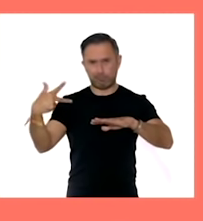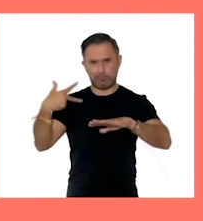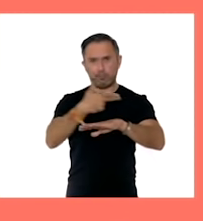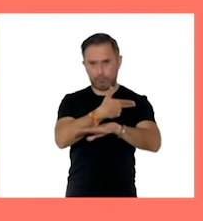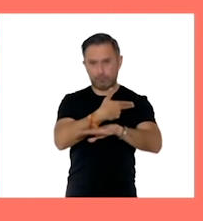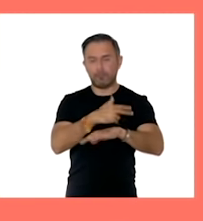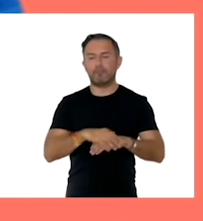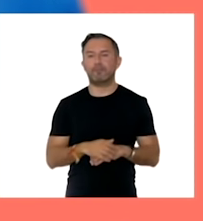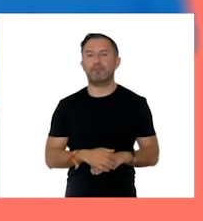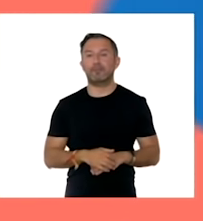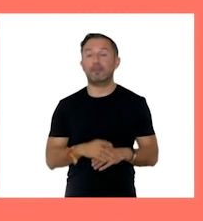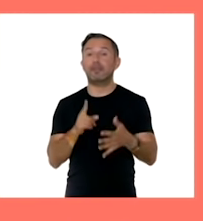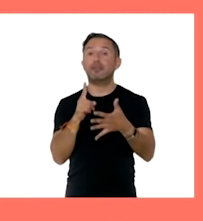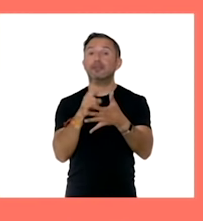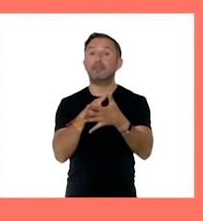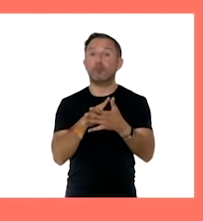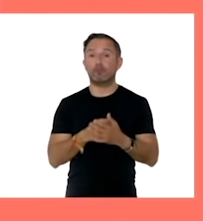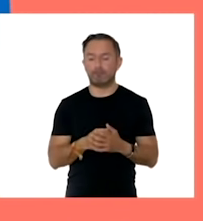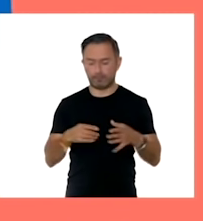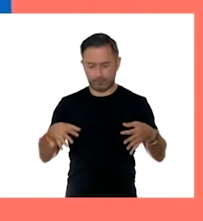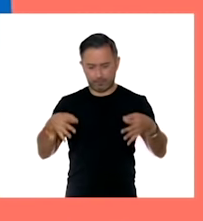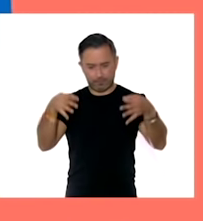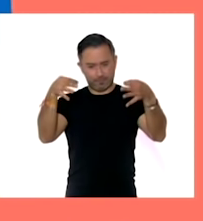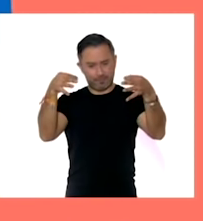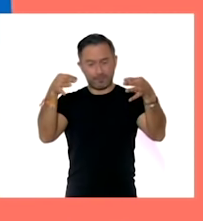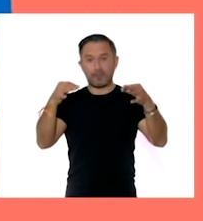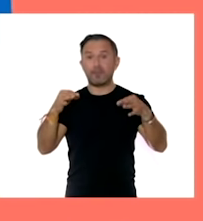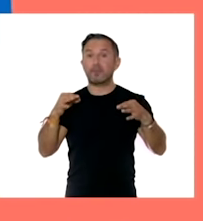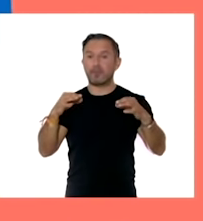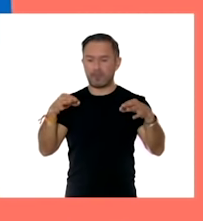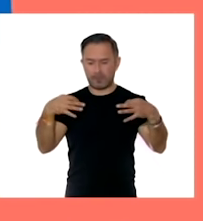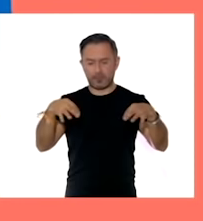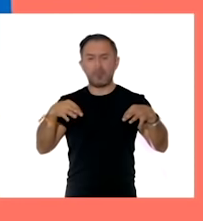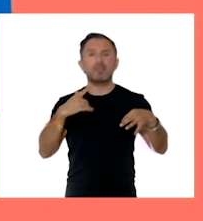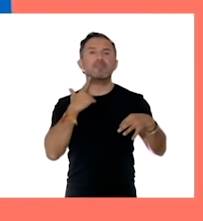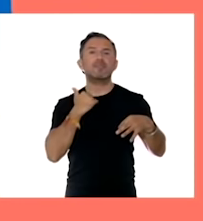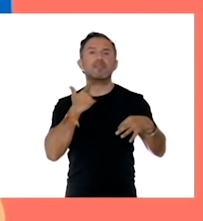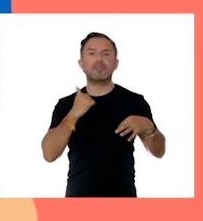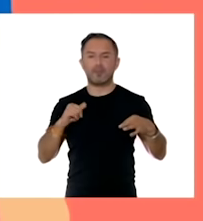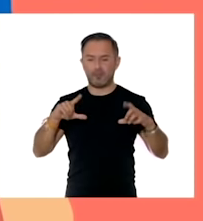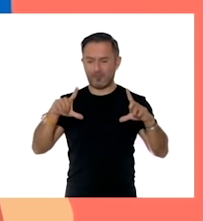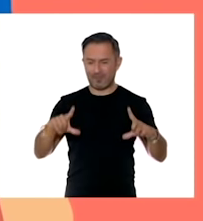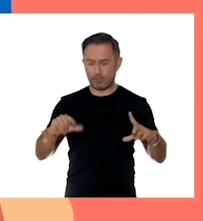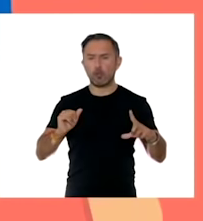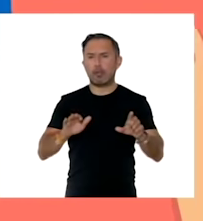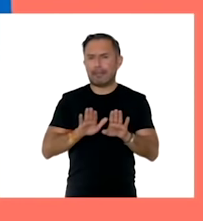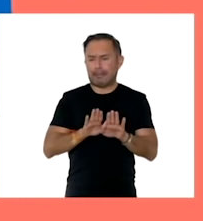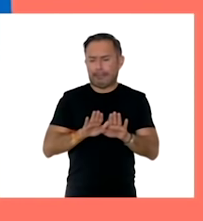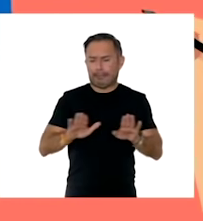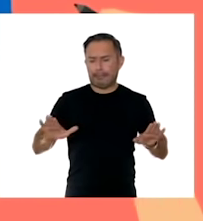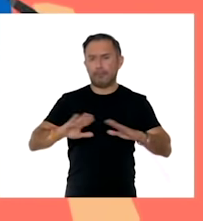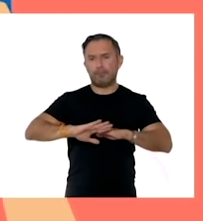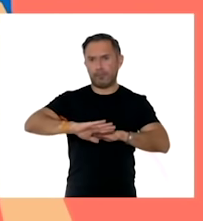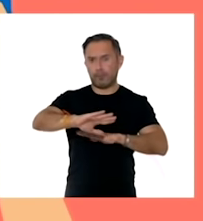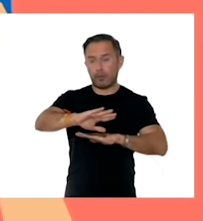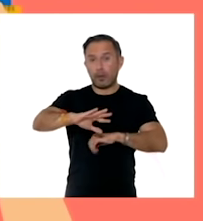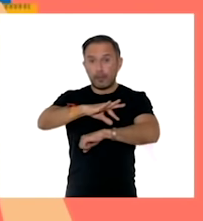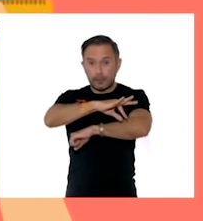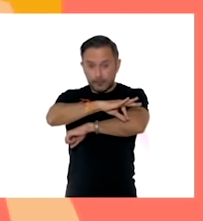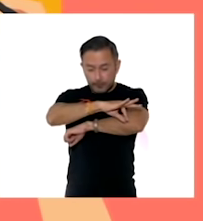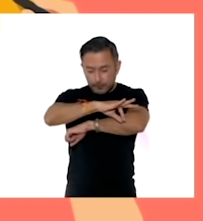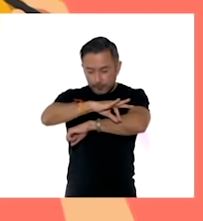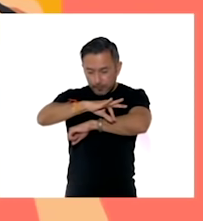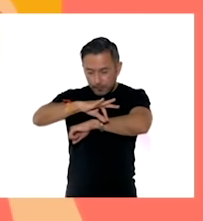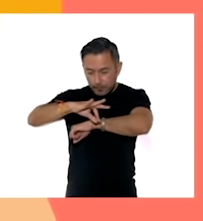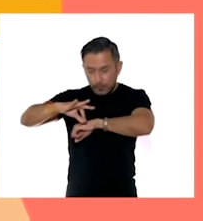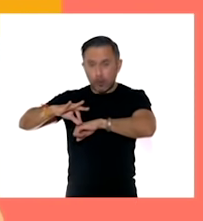5. Ahora tenemos un pequeño pedazo de playera. Estira a lo ancho y con ayuda de la regla, mide y marca con